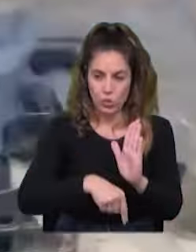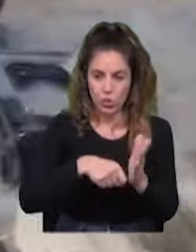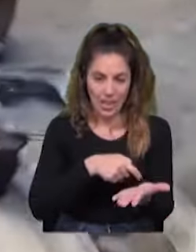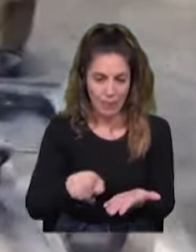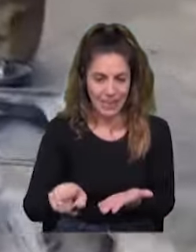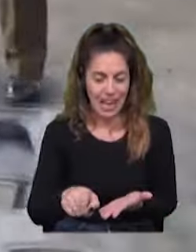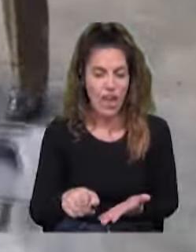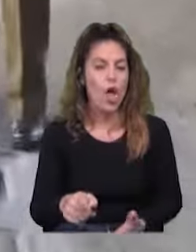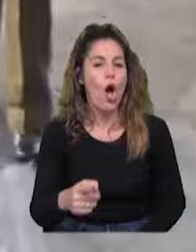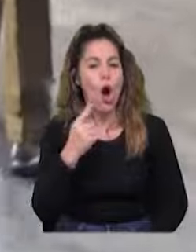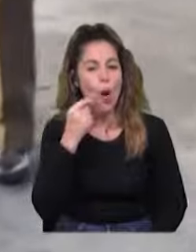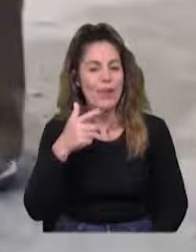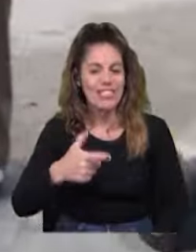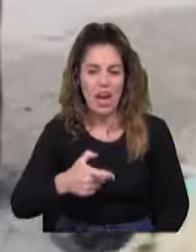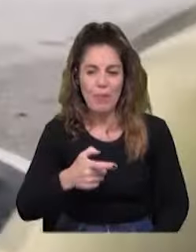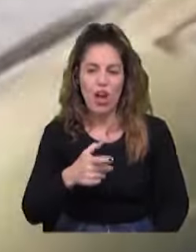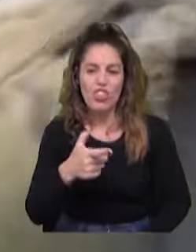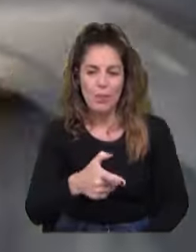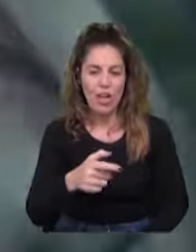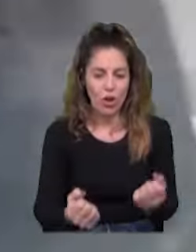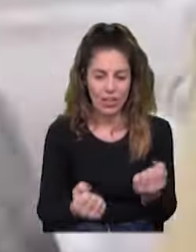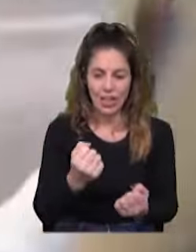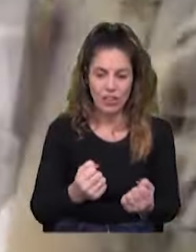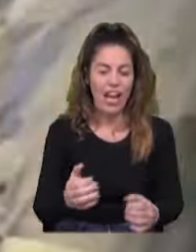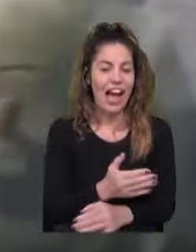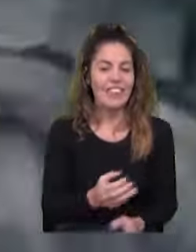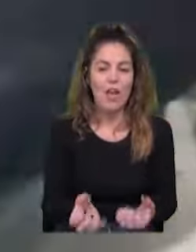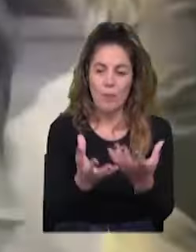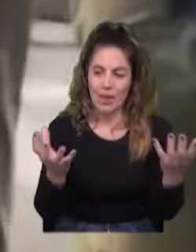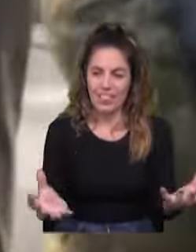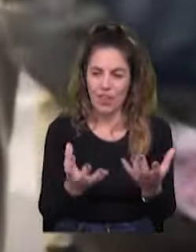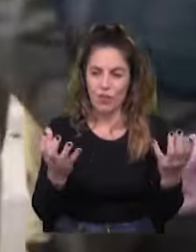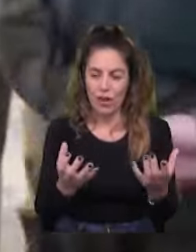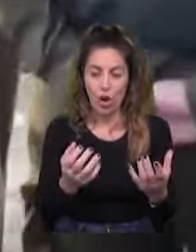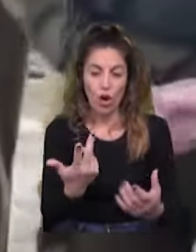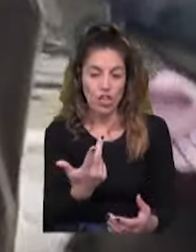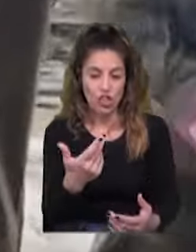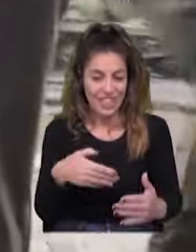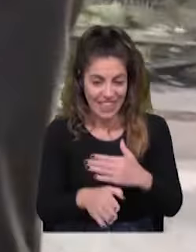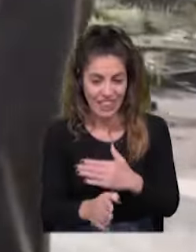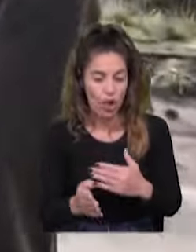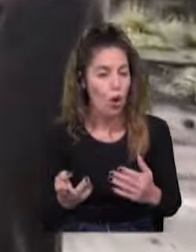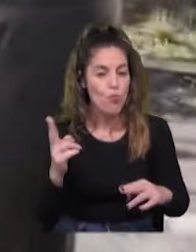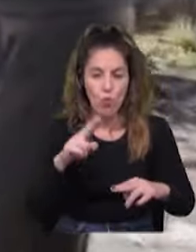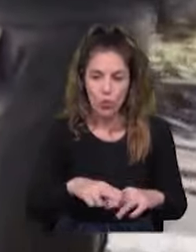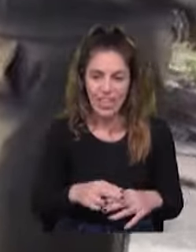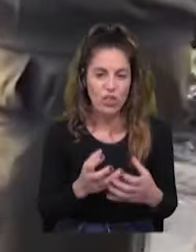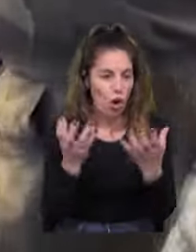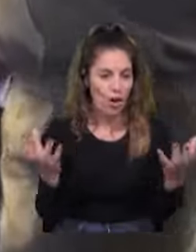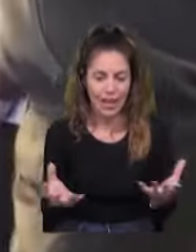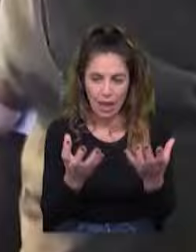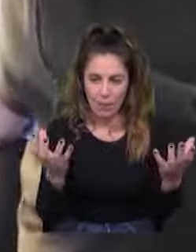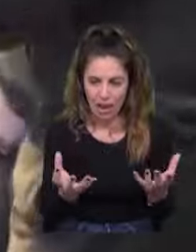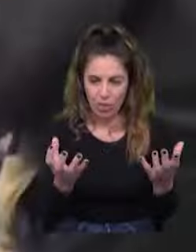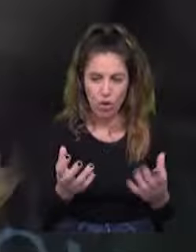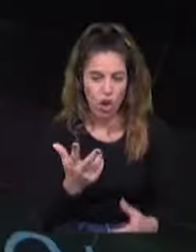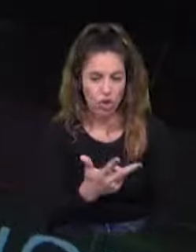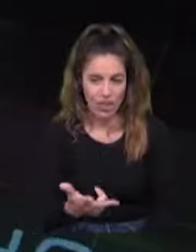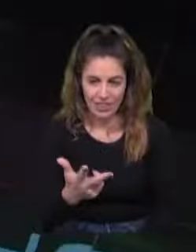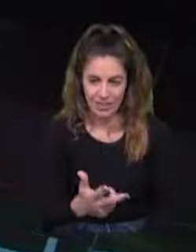hombres armados dispararon contra la patrulla antes de prender fuego al vehículo con ellos adentro muriendo calcinados un Sargento y dos